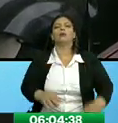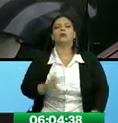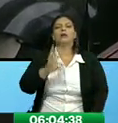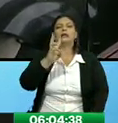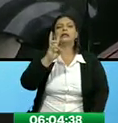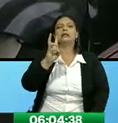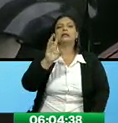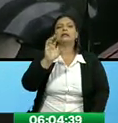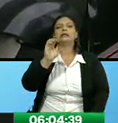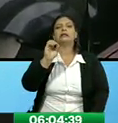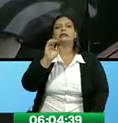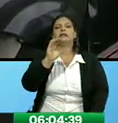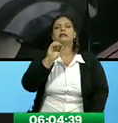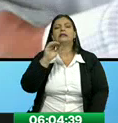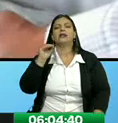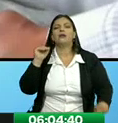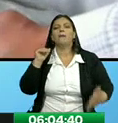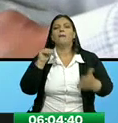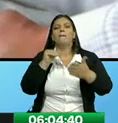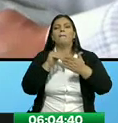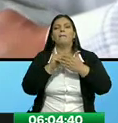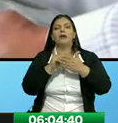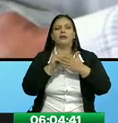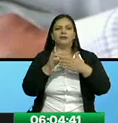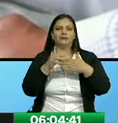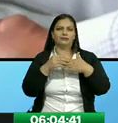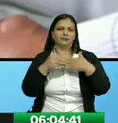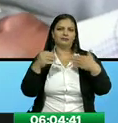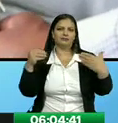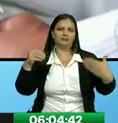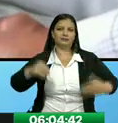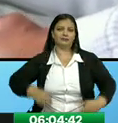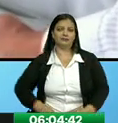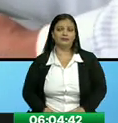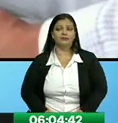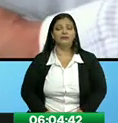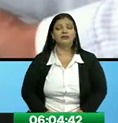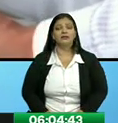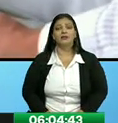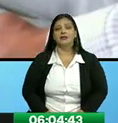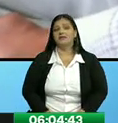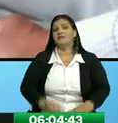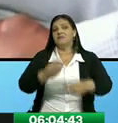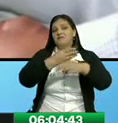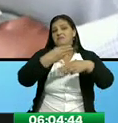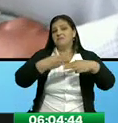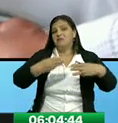incluye materiales, mano de obra, servicio